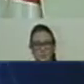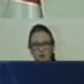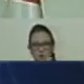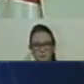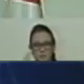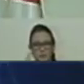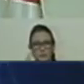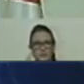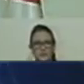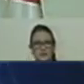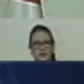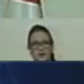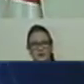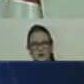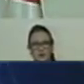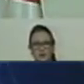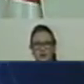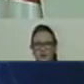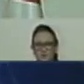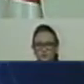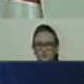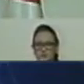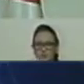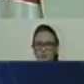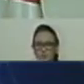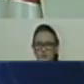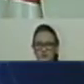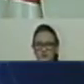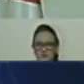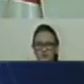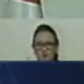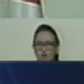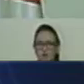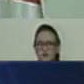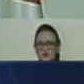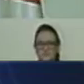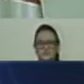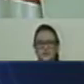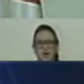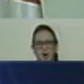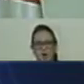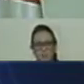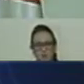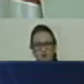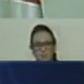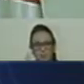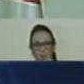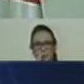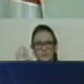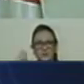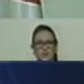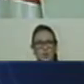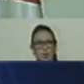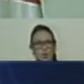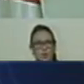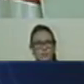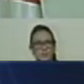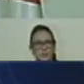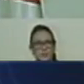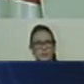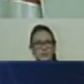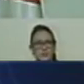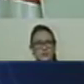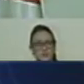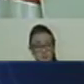el encargado de negocios de Estados Unidos, Robinson, a no inscribirme. ¿Cómo hago ahora para romper ese juramento?